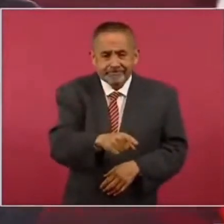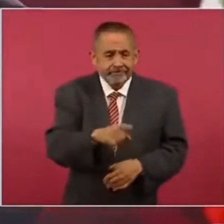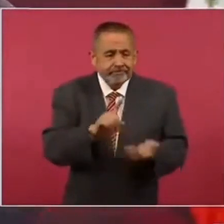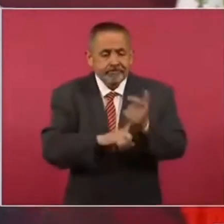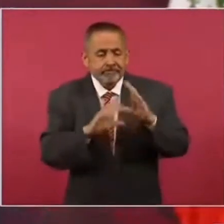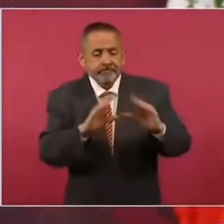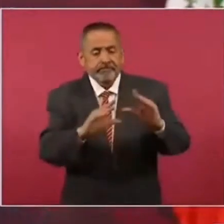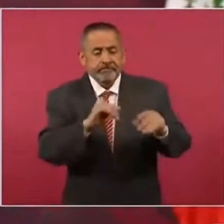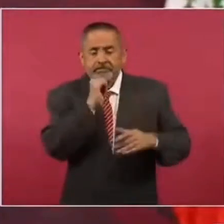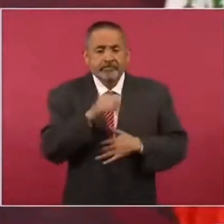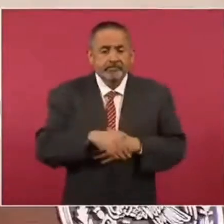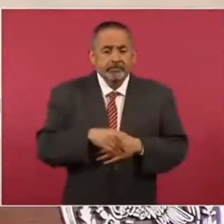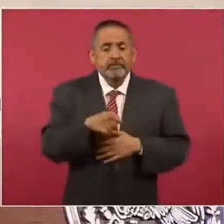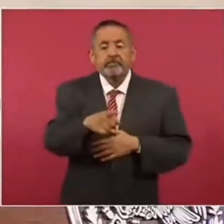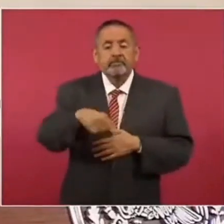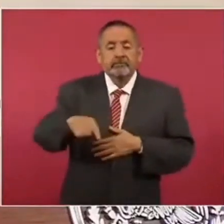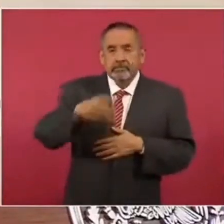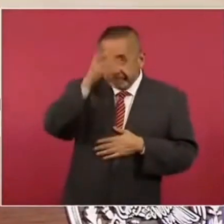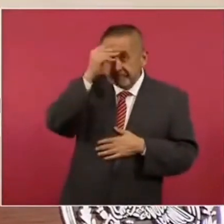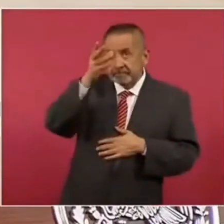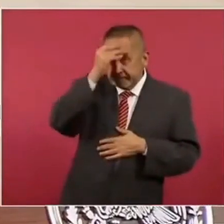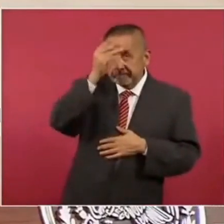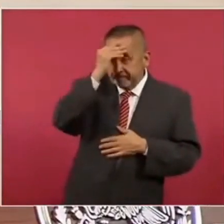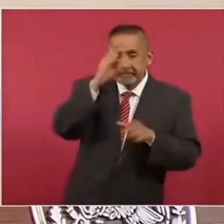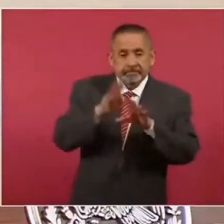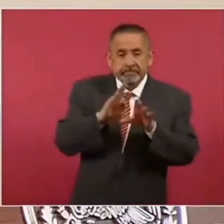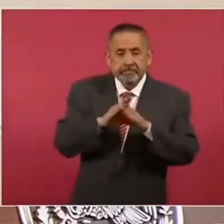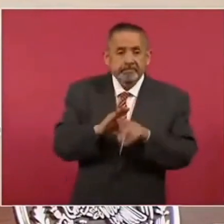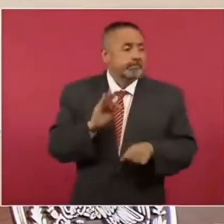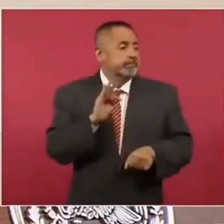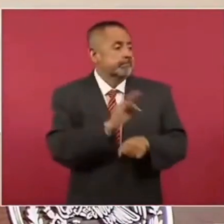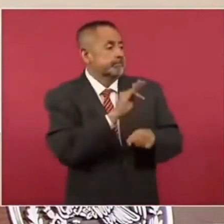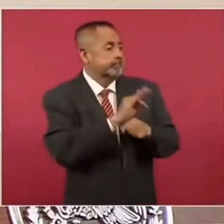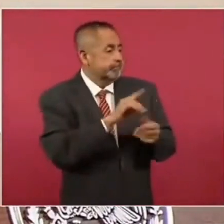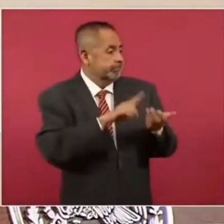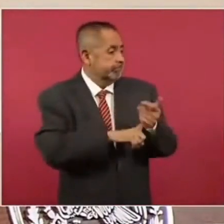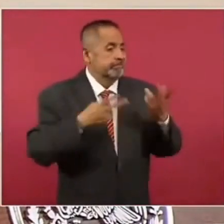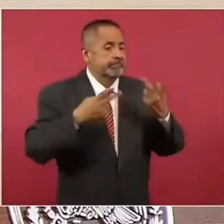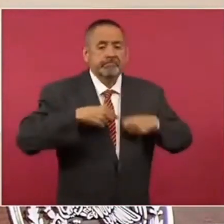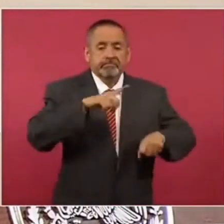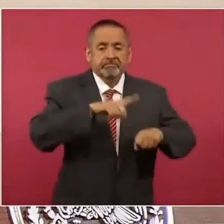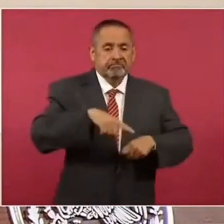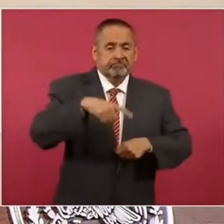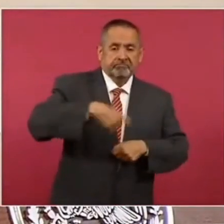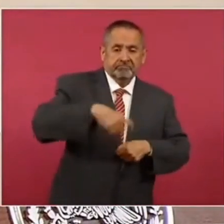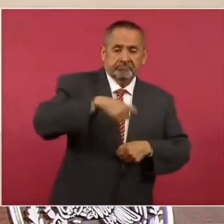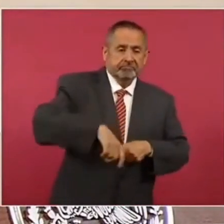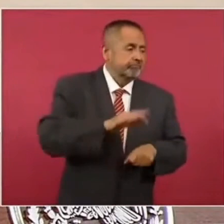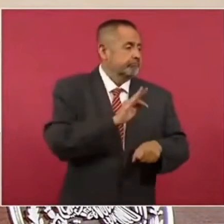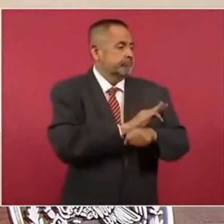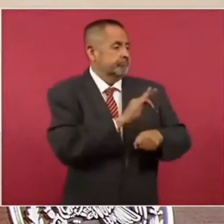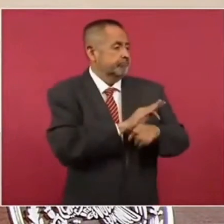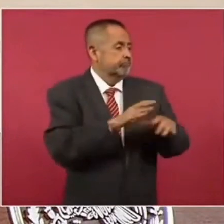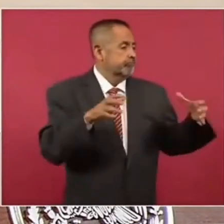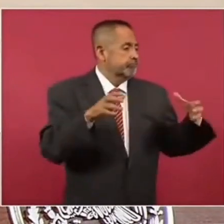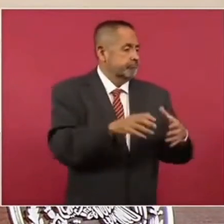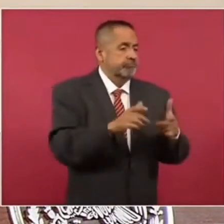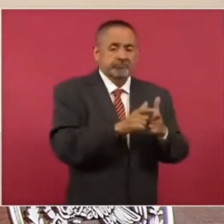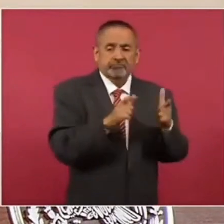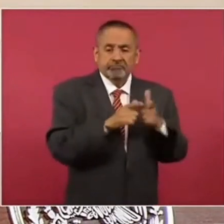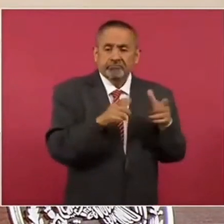sino se prepararon para defender intereses personales o de